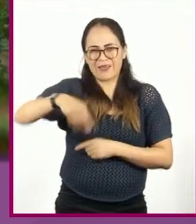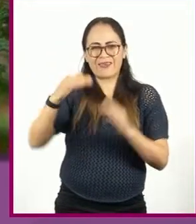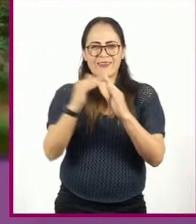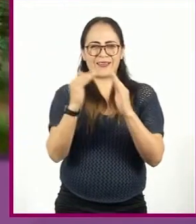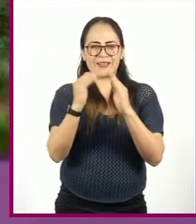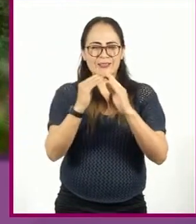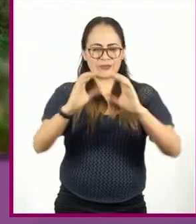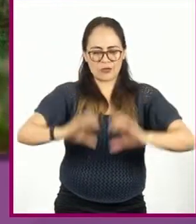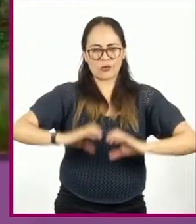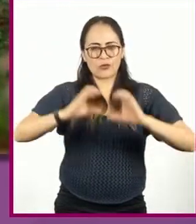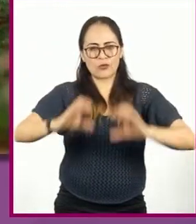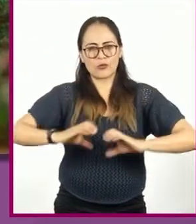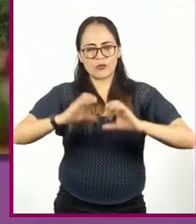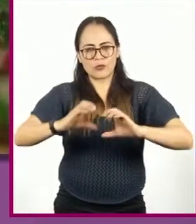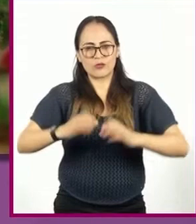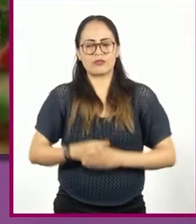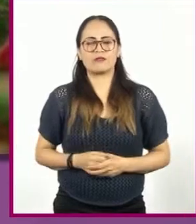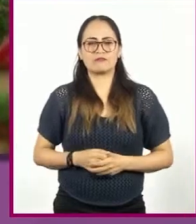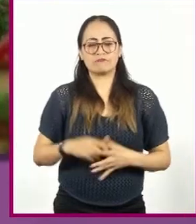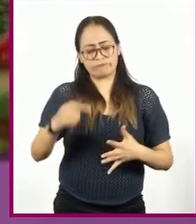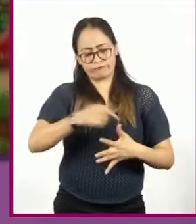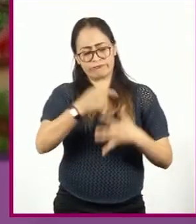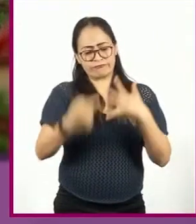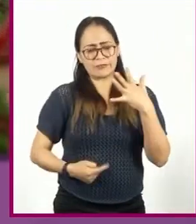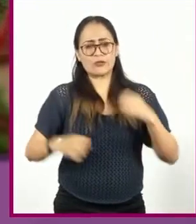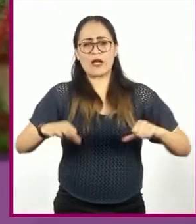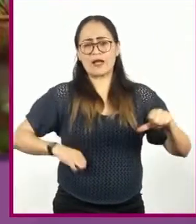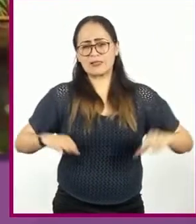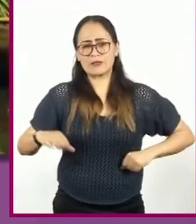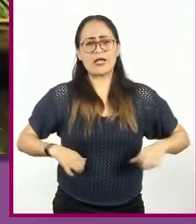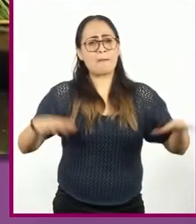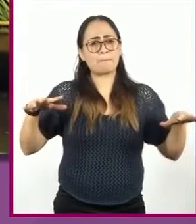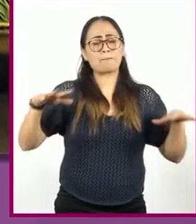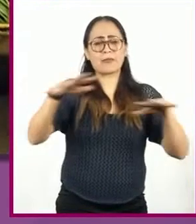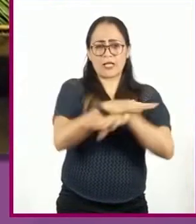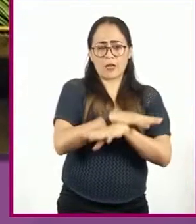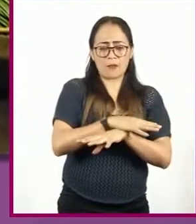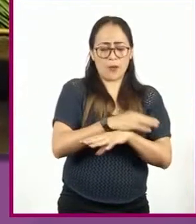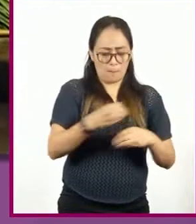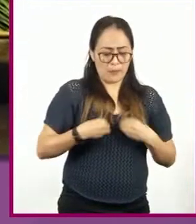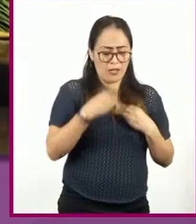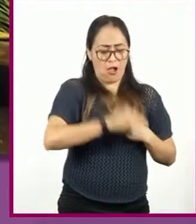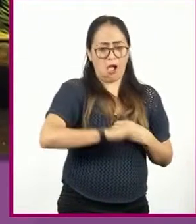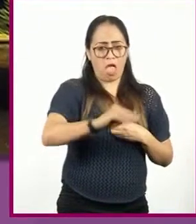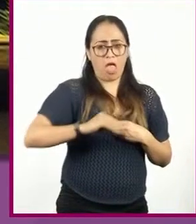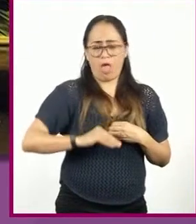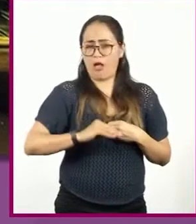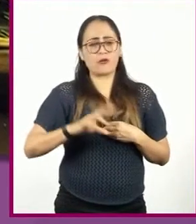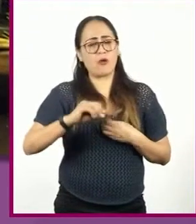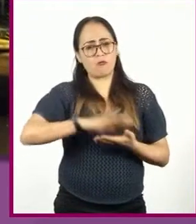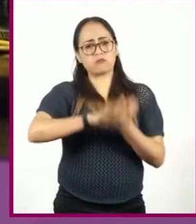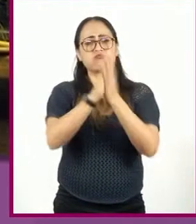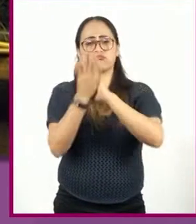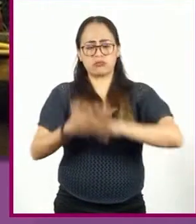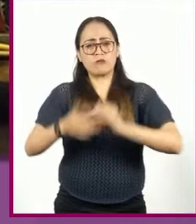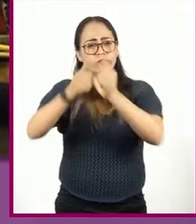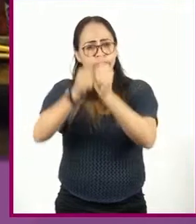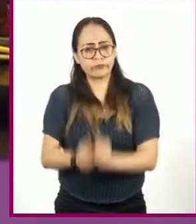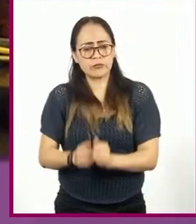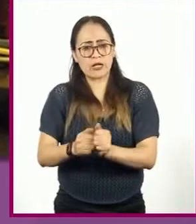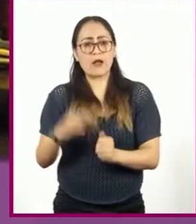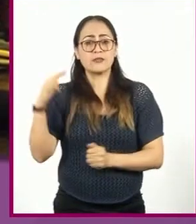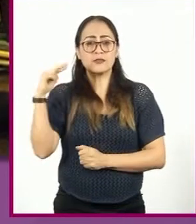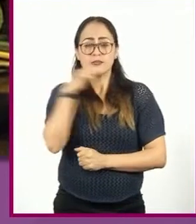Estos logros fueron los que permitieron el cambio de vida nómada al sedentario. No fue un cambio rápido, sino